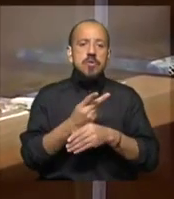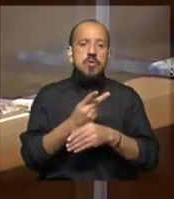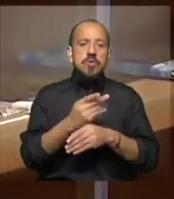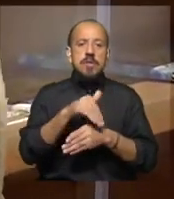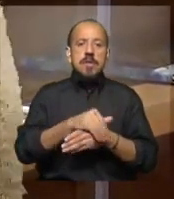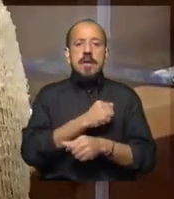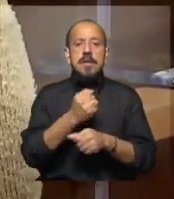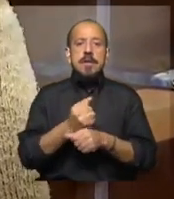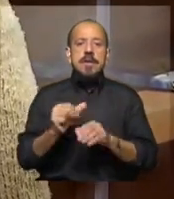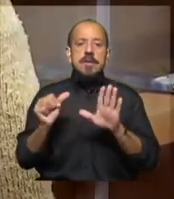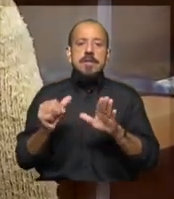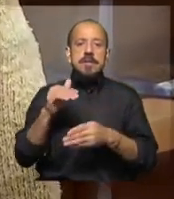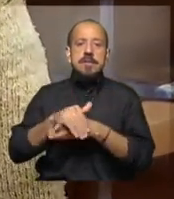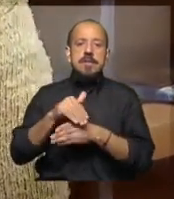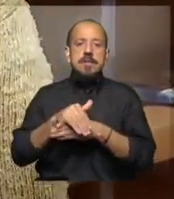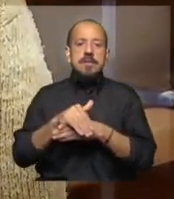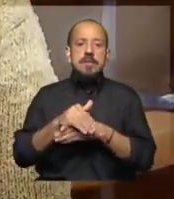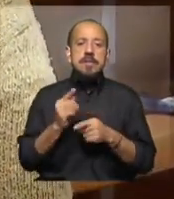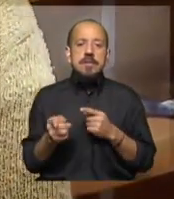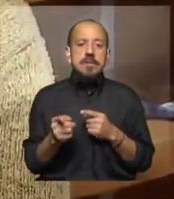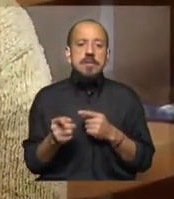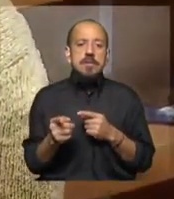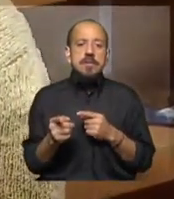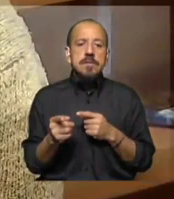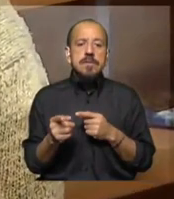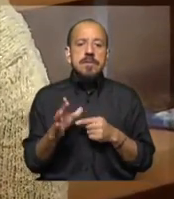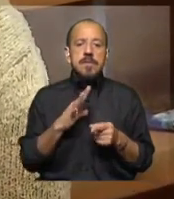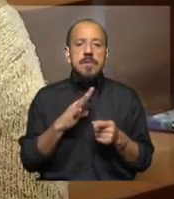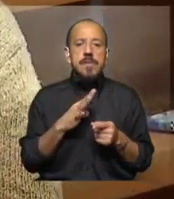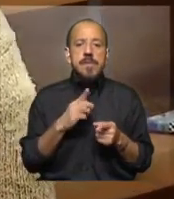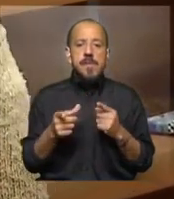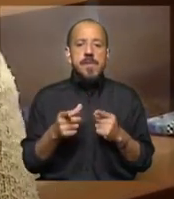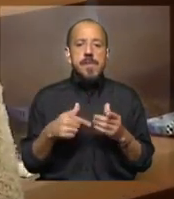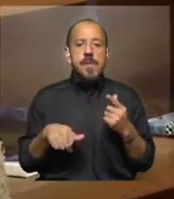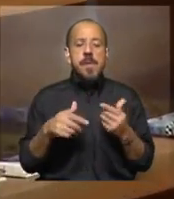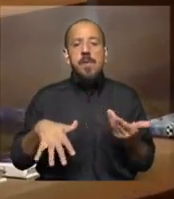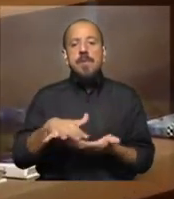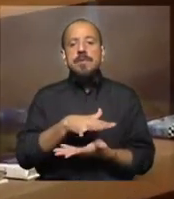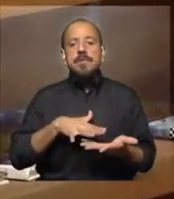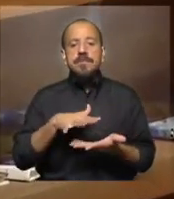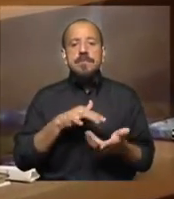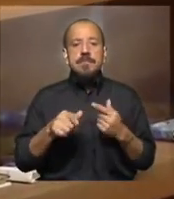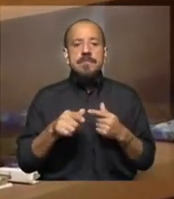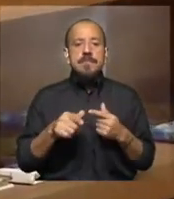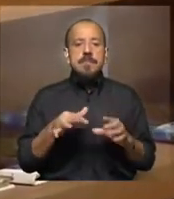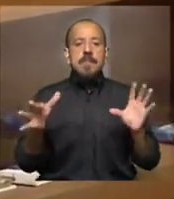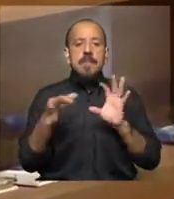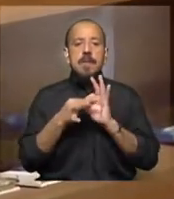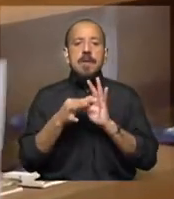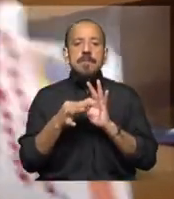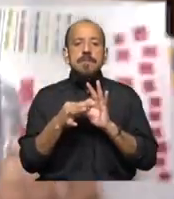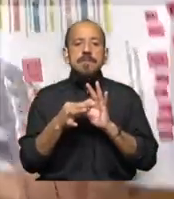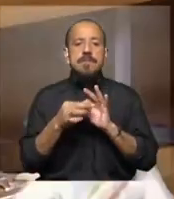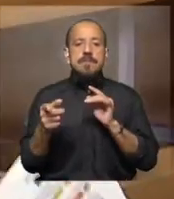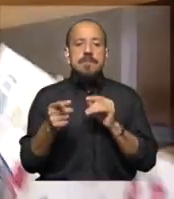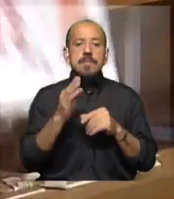18 Entonces estamos teniendo una respuesta a nivel barrial en el vínculo que se está dando